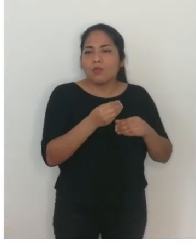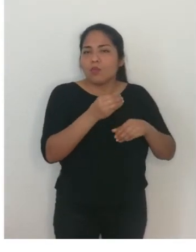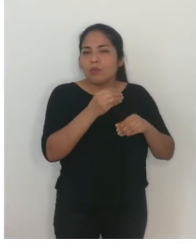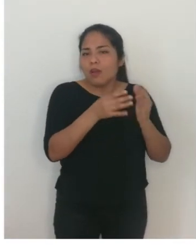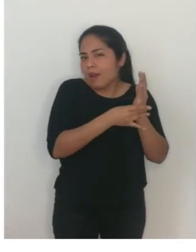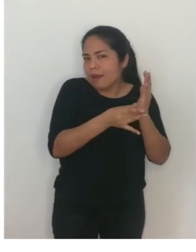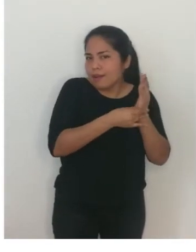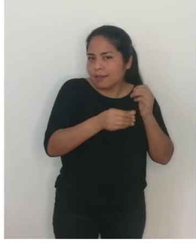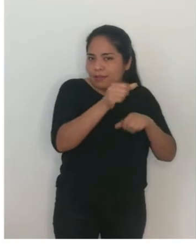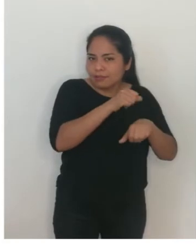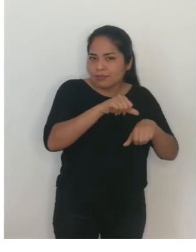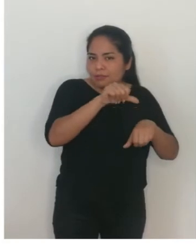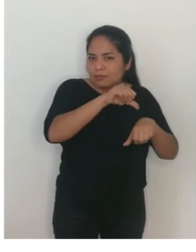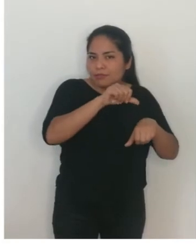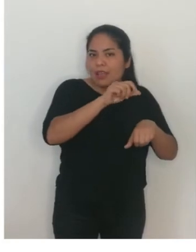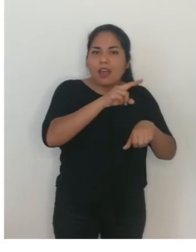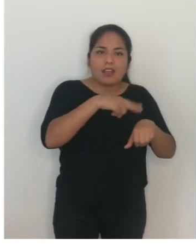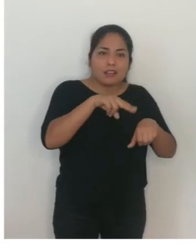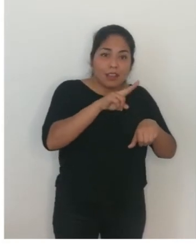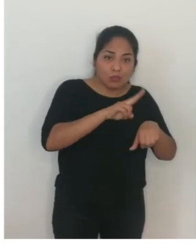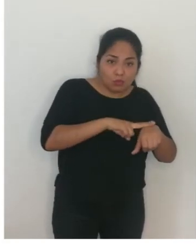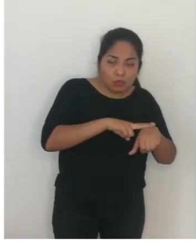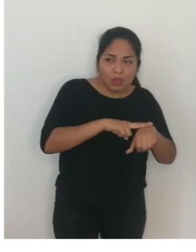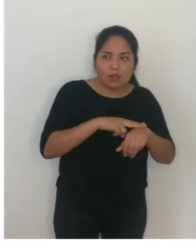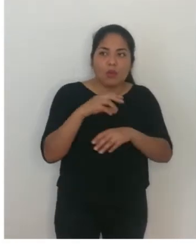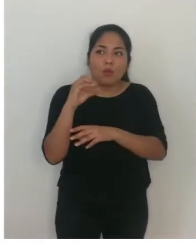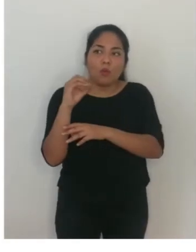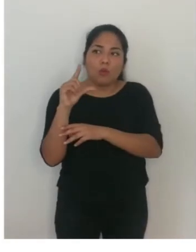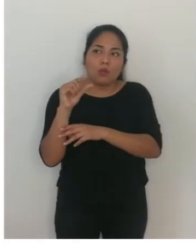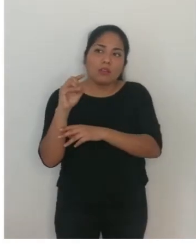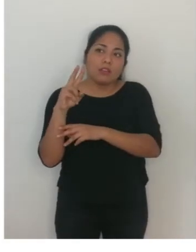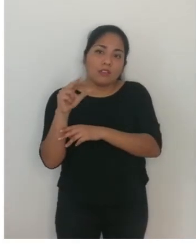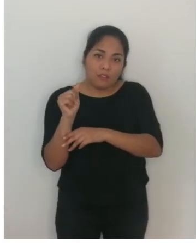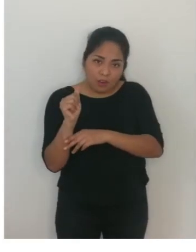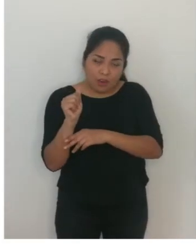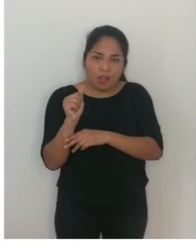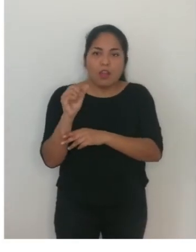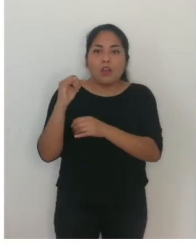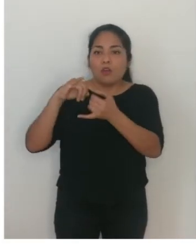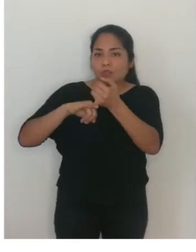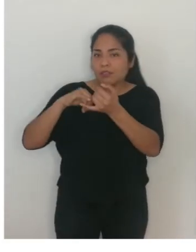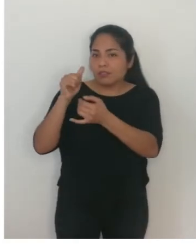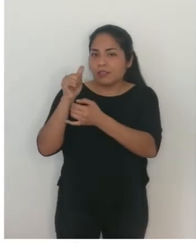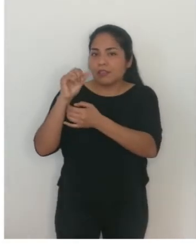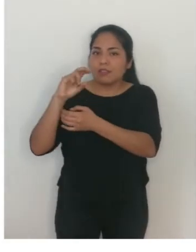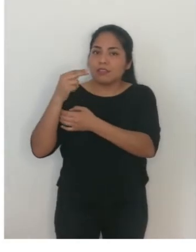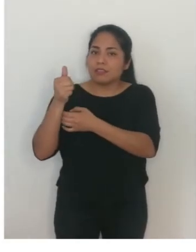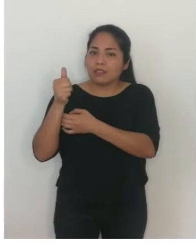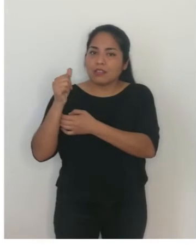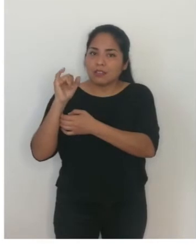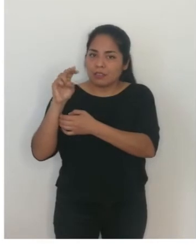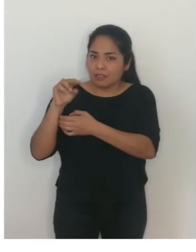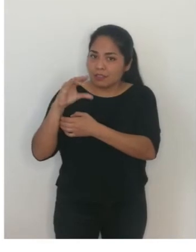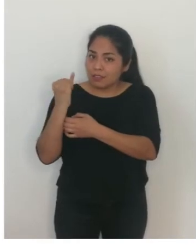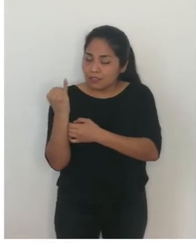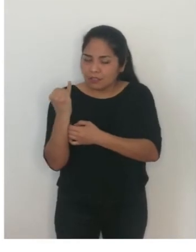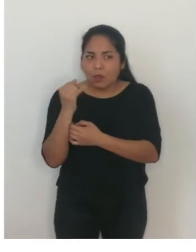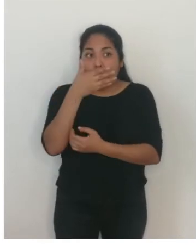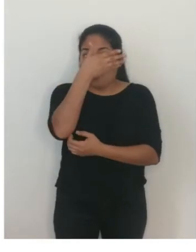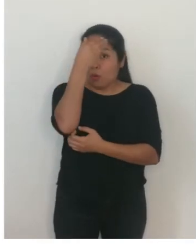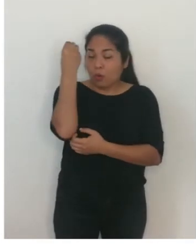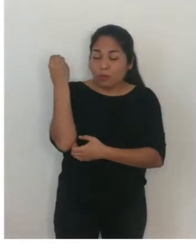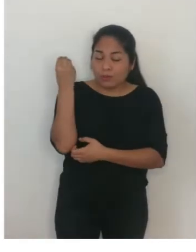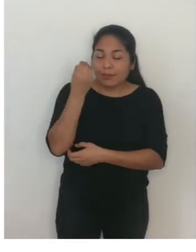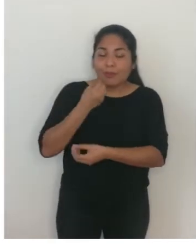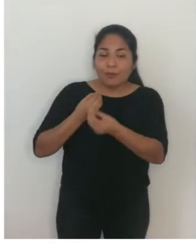grasa saludable que puede ser el aceite de oliva o el aceite de sacha inchi adicional a esto no nos